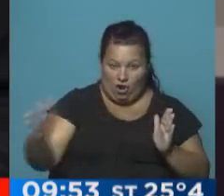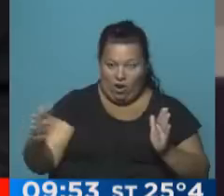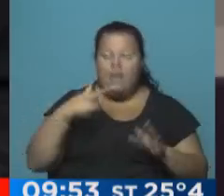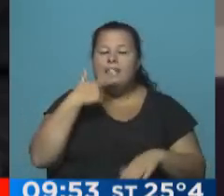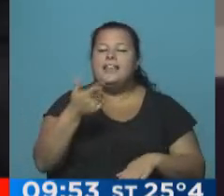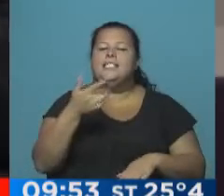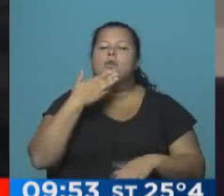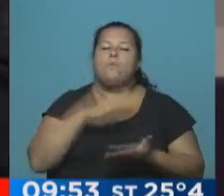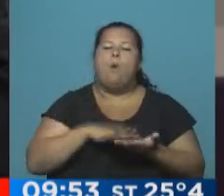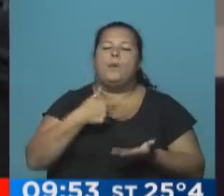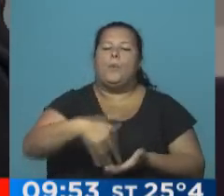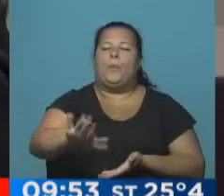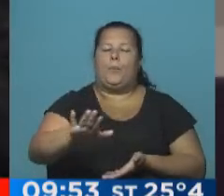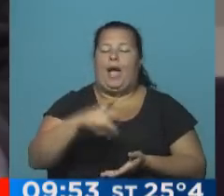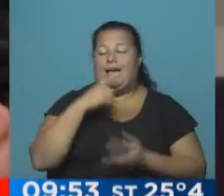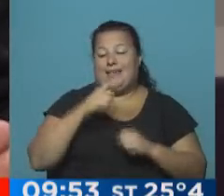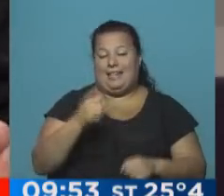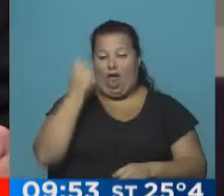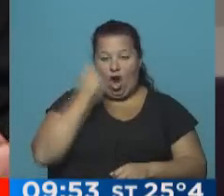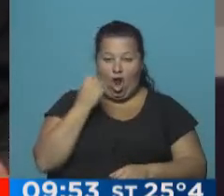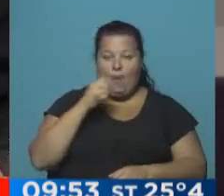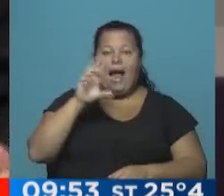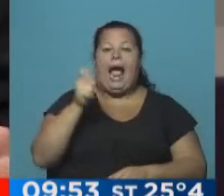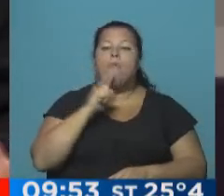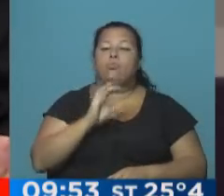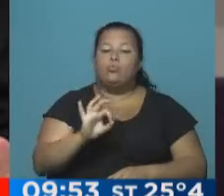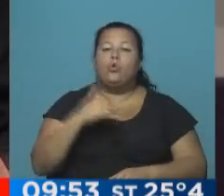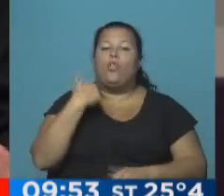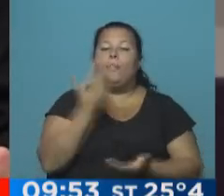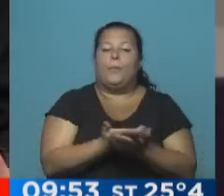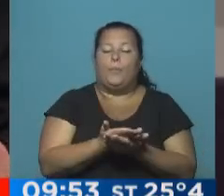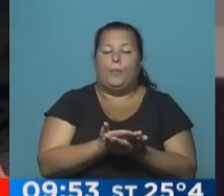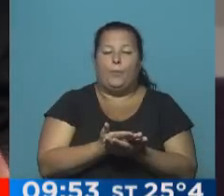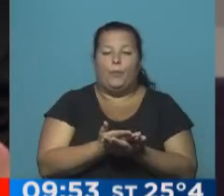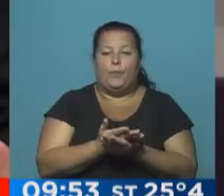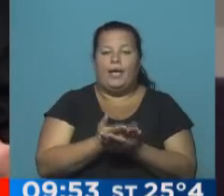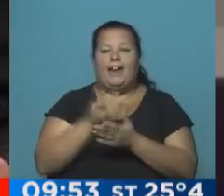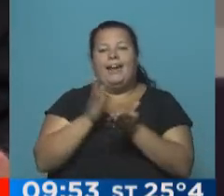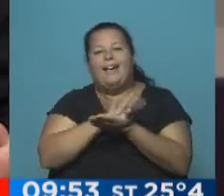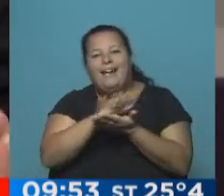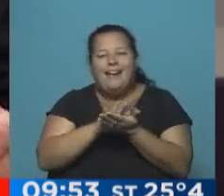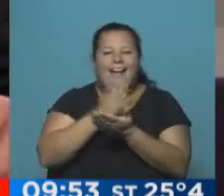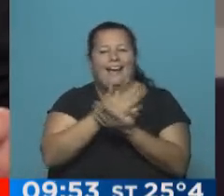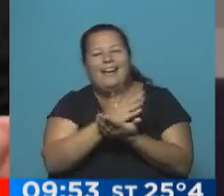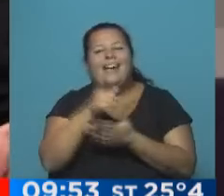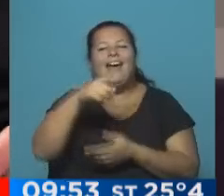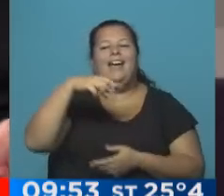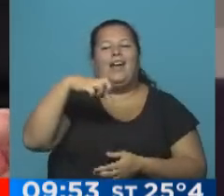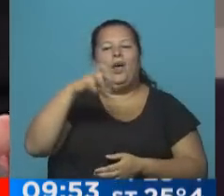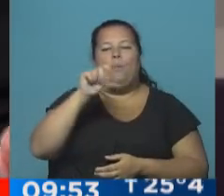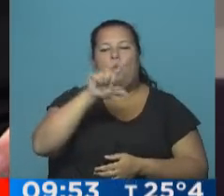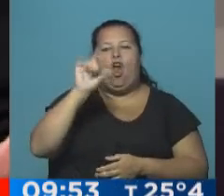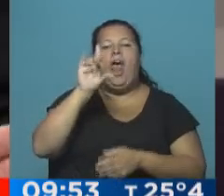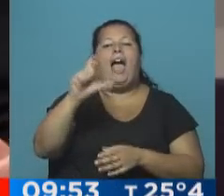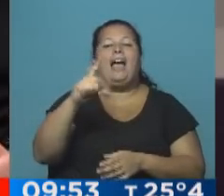comprometió ayer el secretario de finanzas como bien decís Luis caputo antre el eh negociador el intermediario nombrado